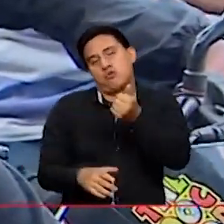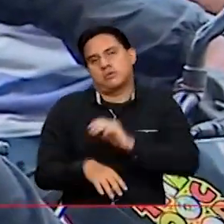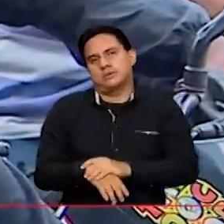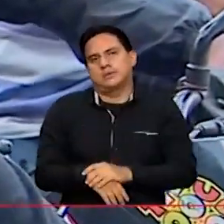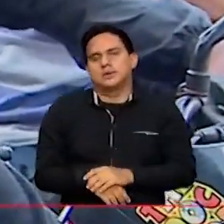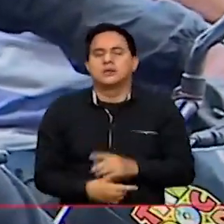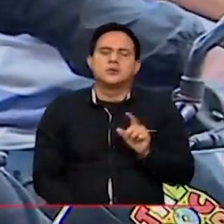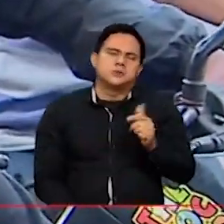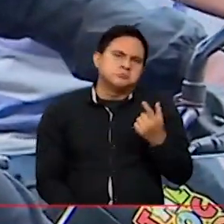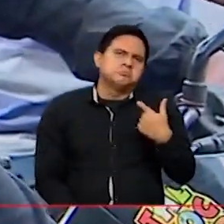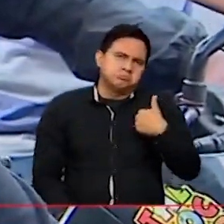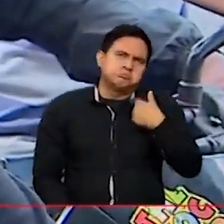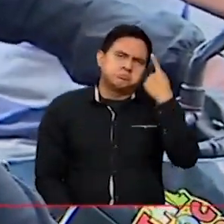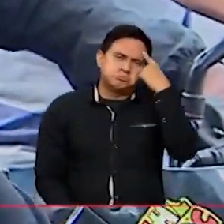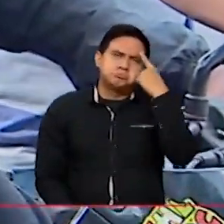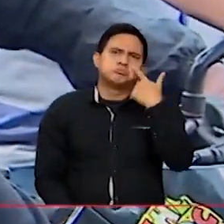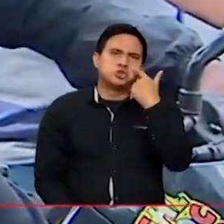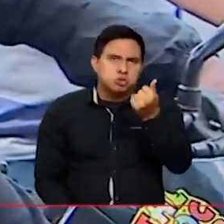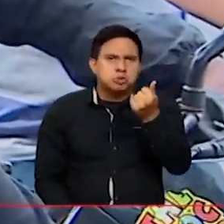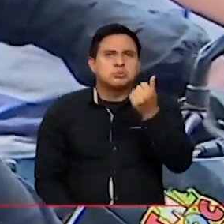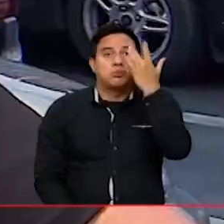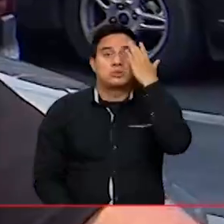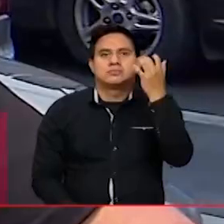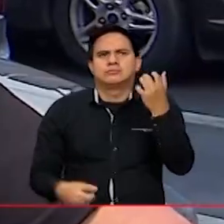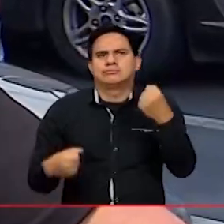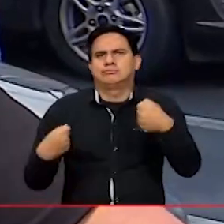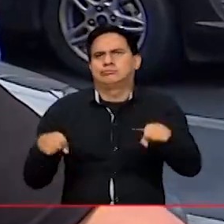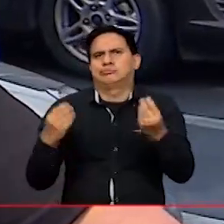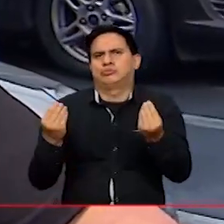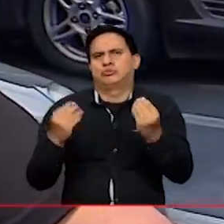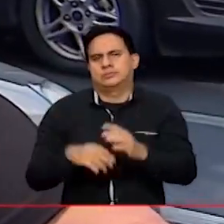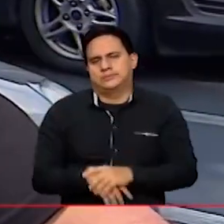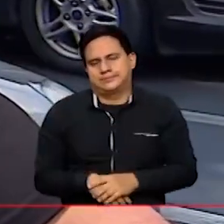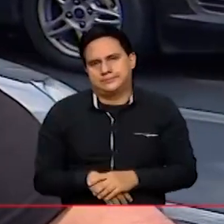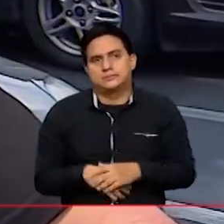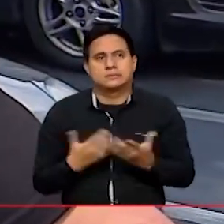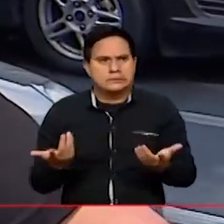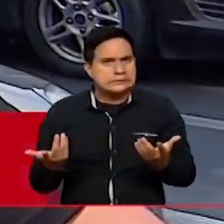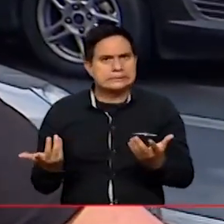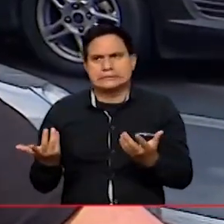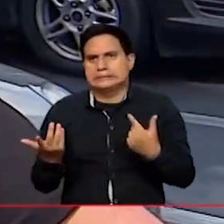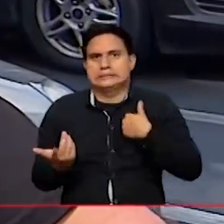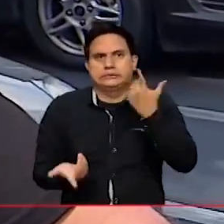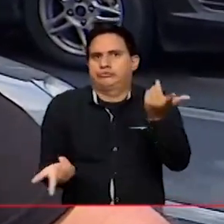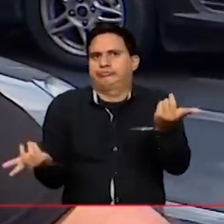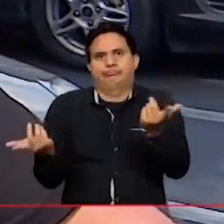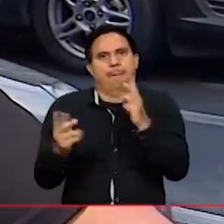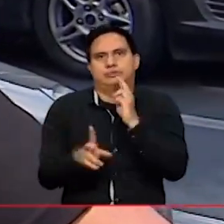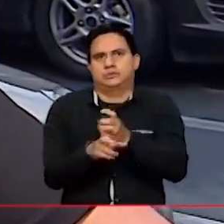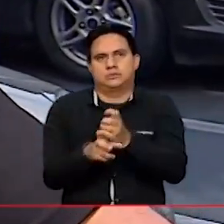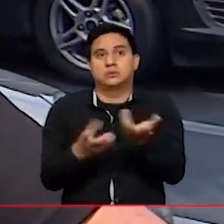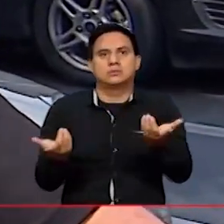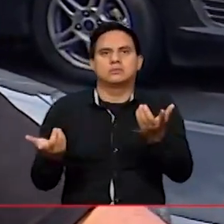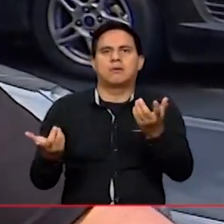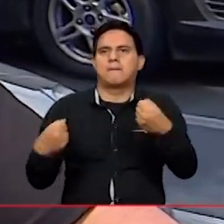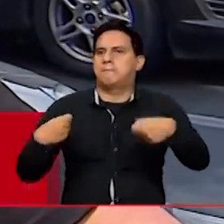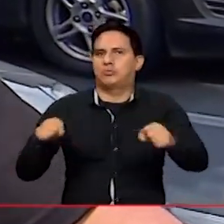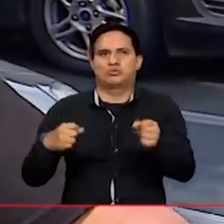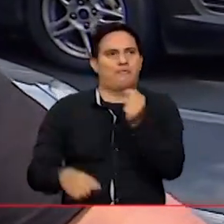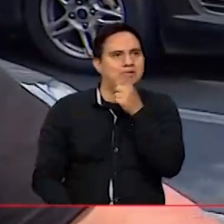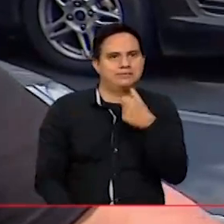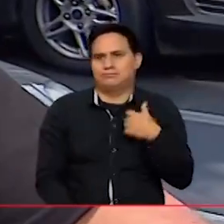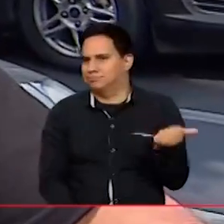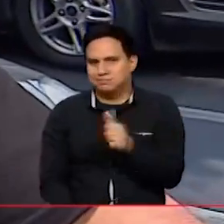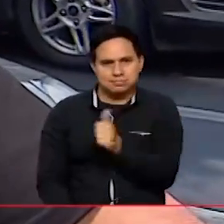sería chévere, ¿no? Okay. Por la cantidad que hay. No, porque pues es un medio de transporte muy versátil, o sea,